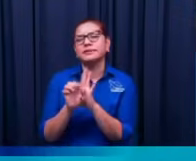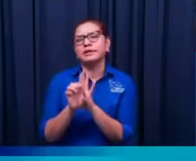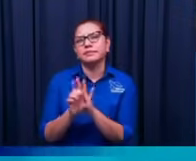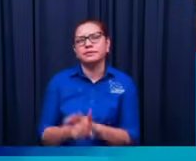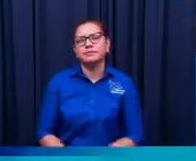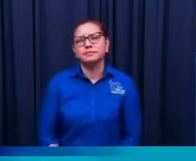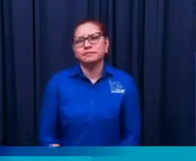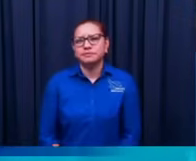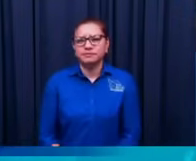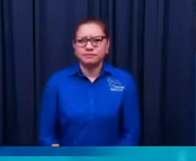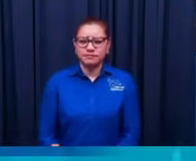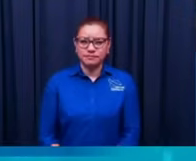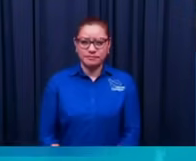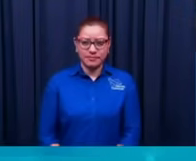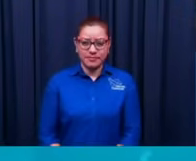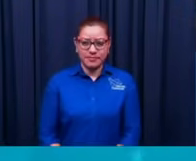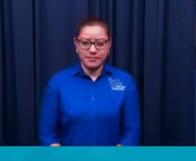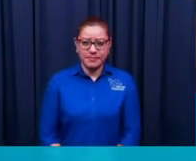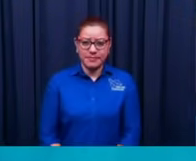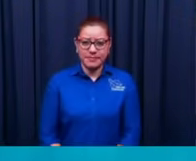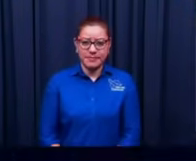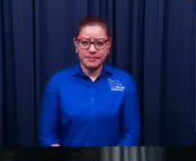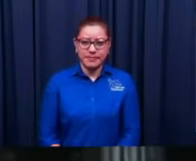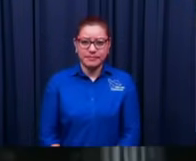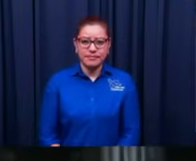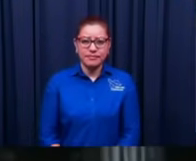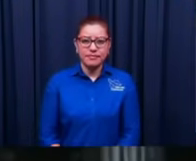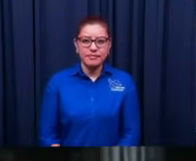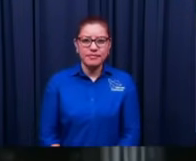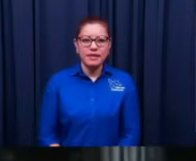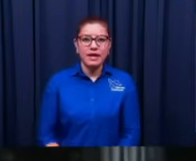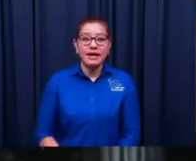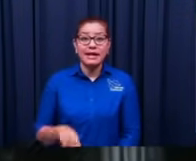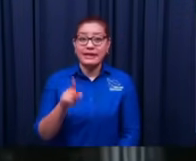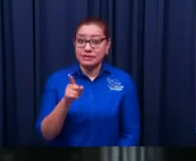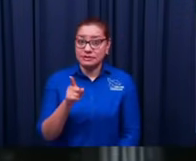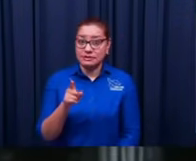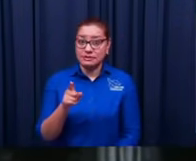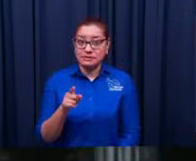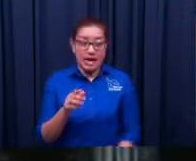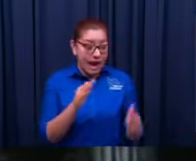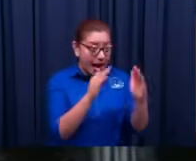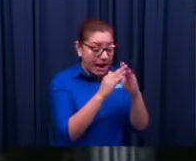pongámoslo no tan cardíaco, pongamos que usted tiene una plaga en su casa